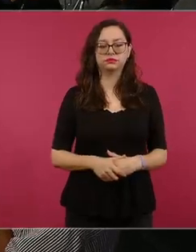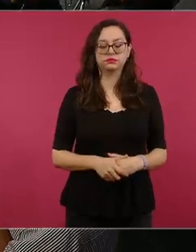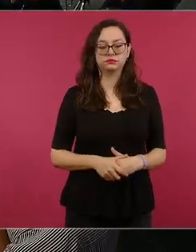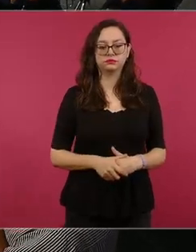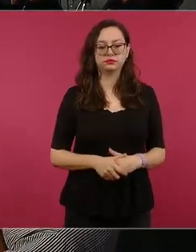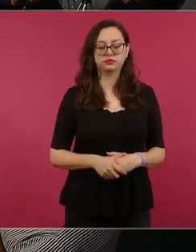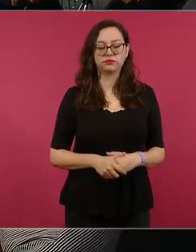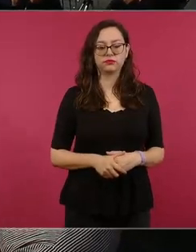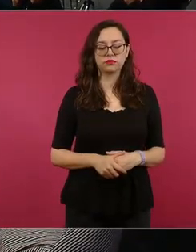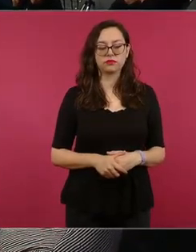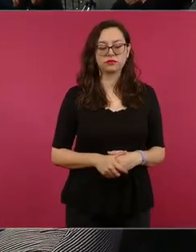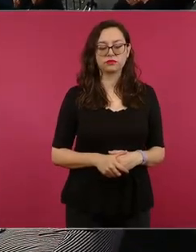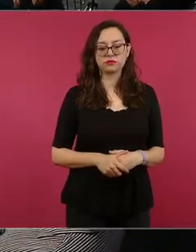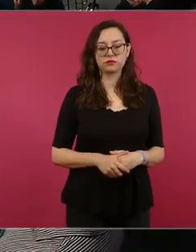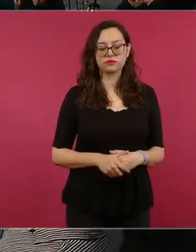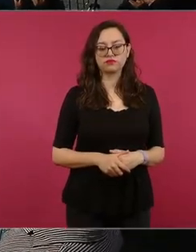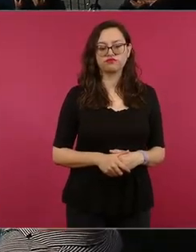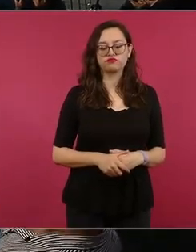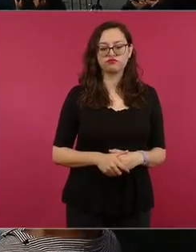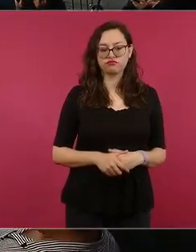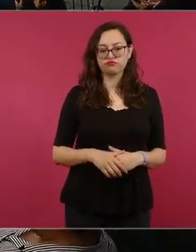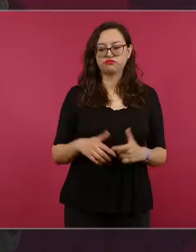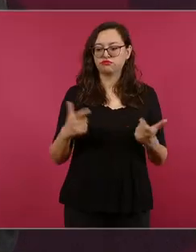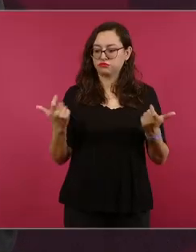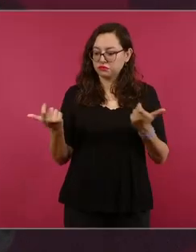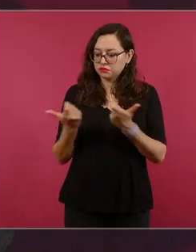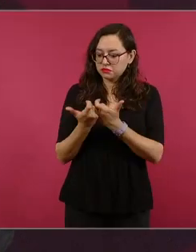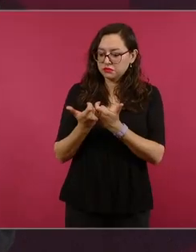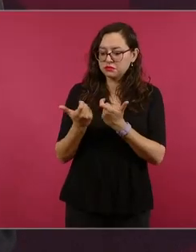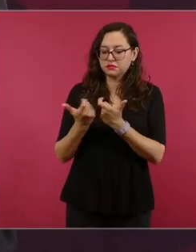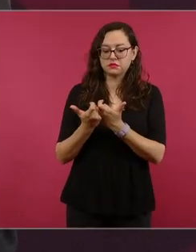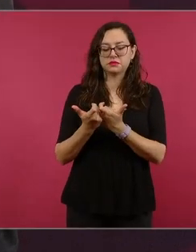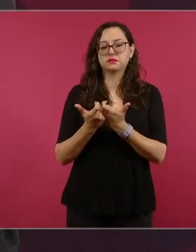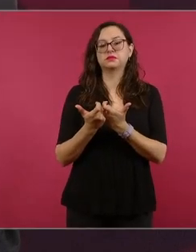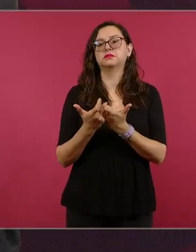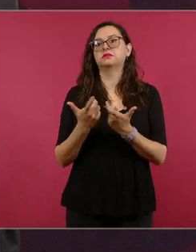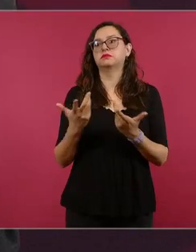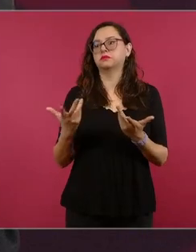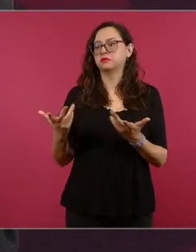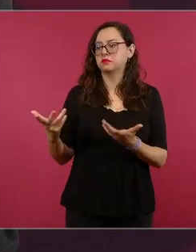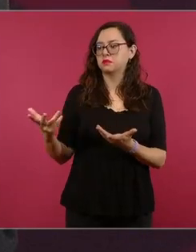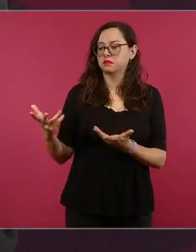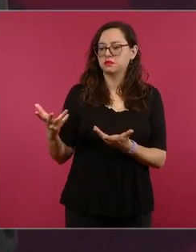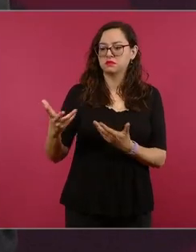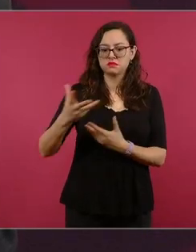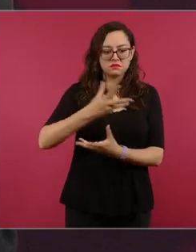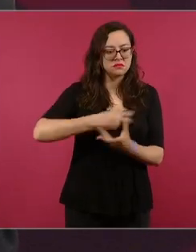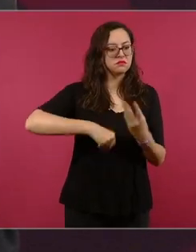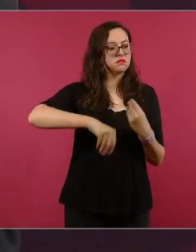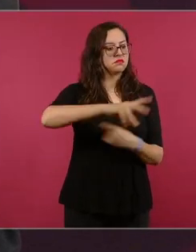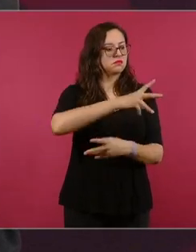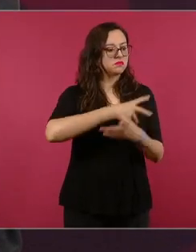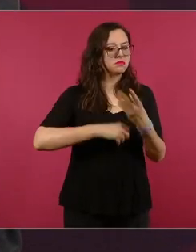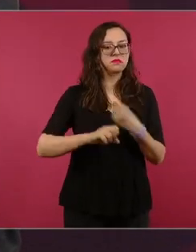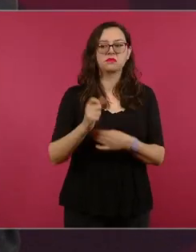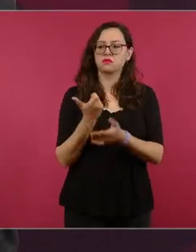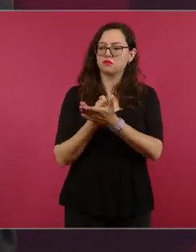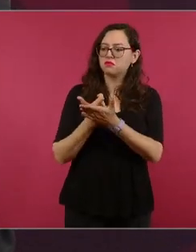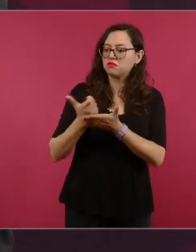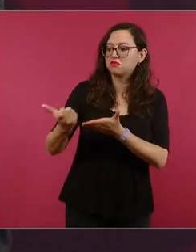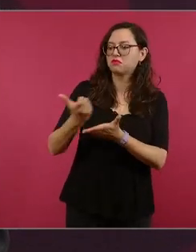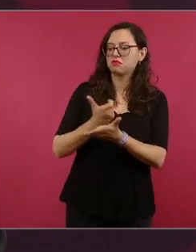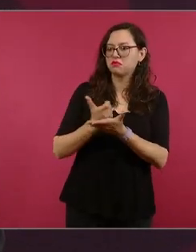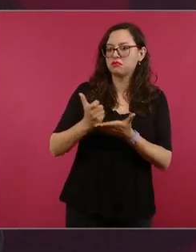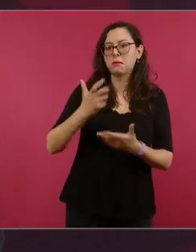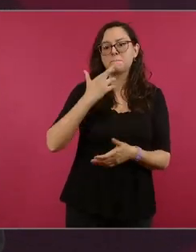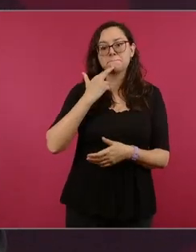El que mejoren los ingresos de las familias, que mejoren los salarios, que